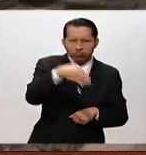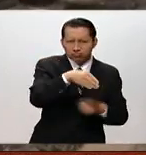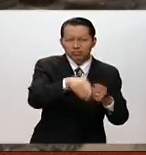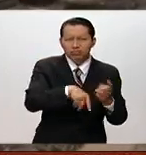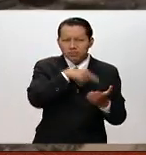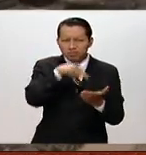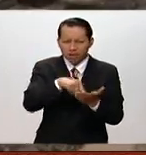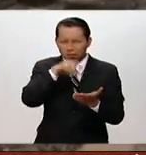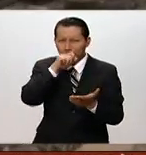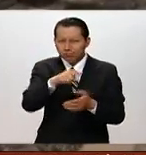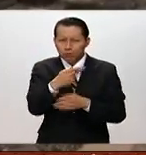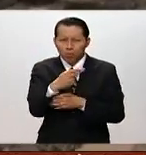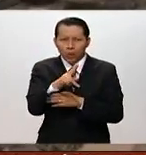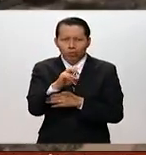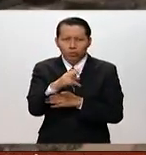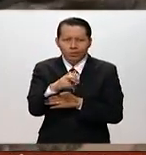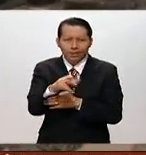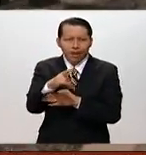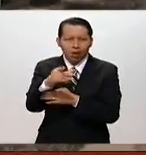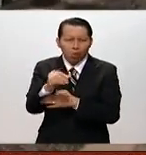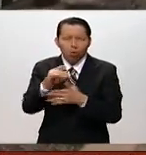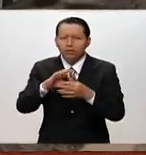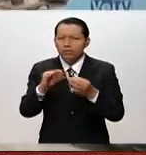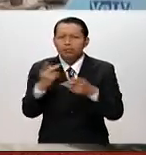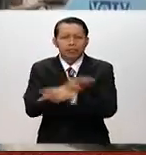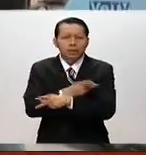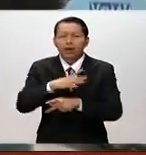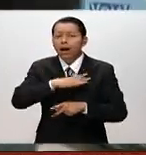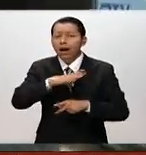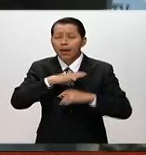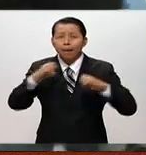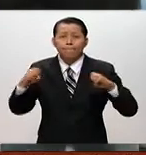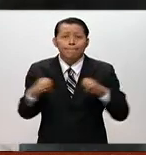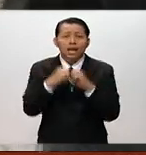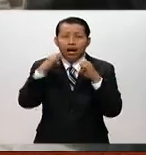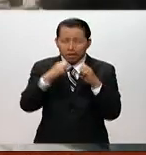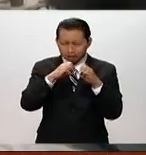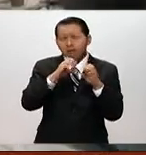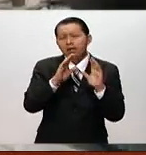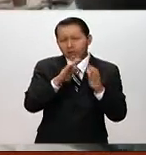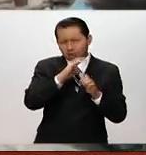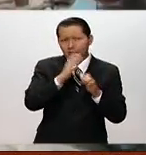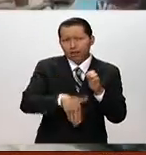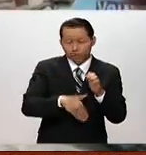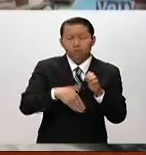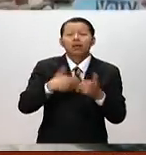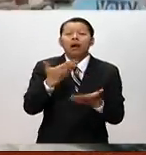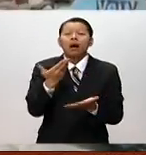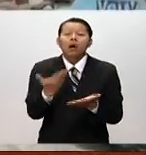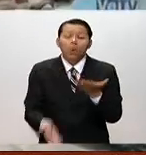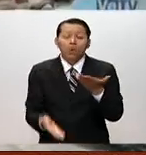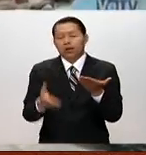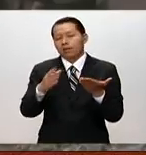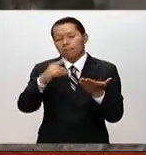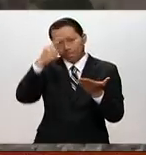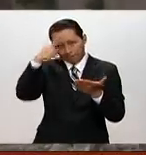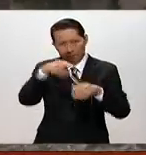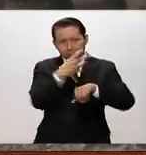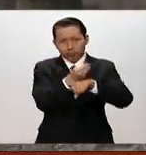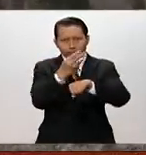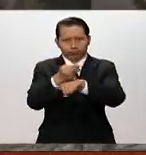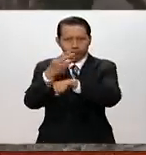de Huauchinango. De esta manera termina la etapa de emergencia e inicia la etapa de recuperación. El titular de